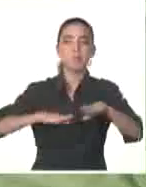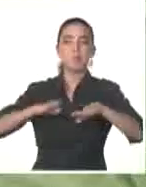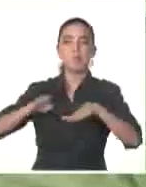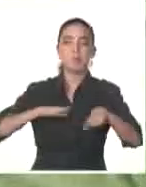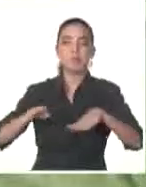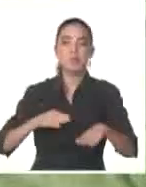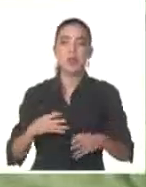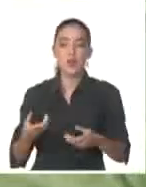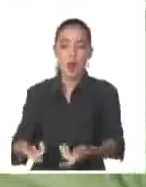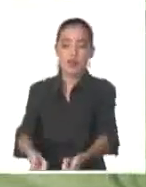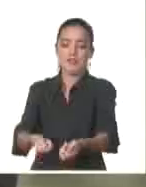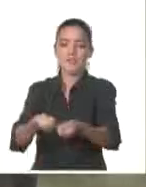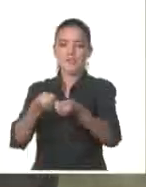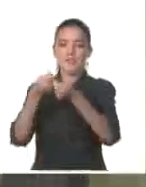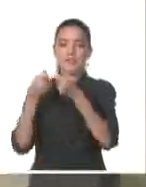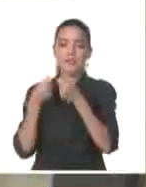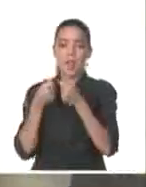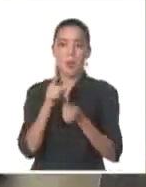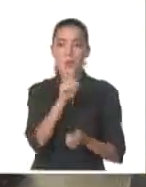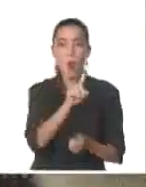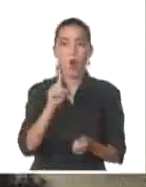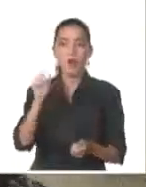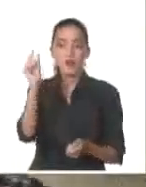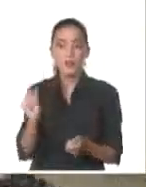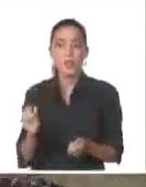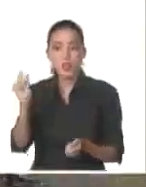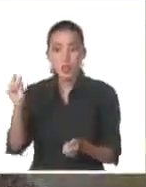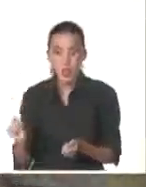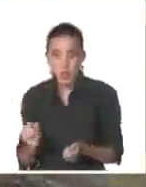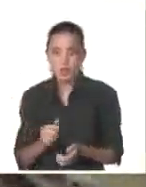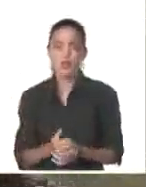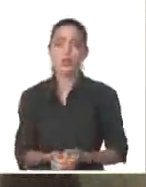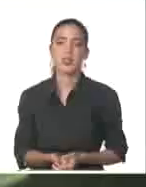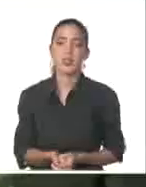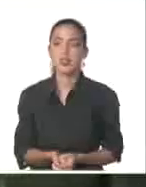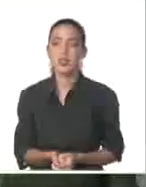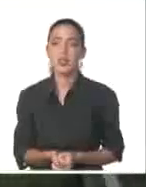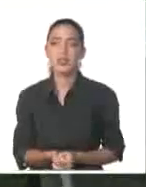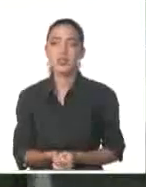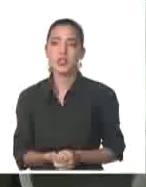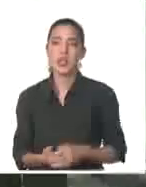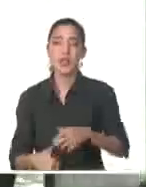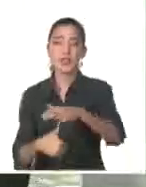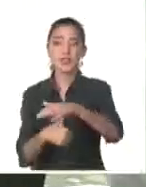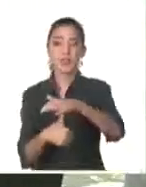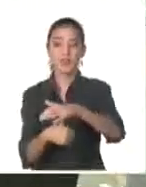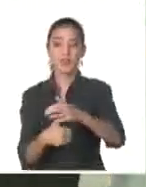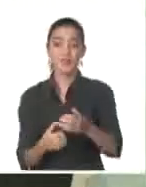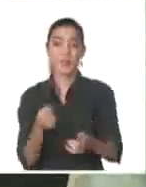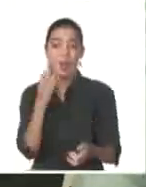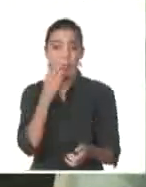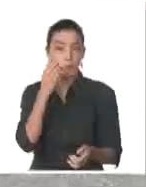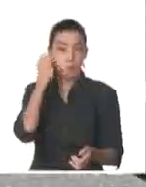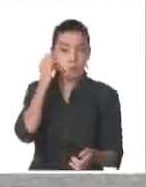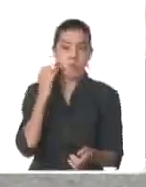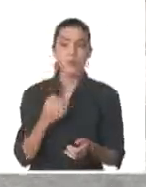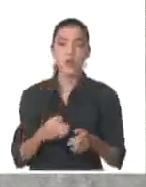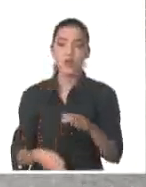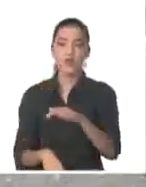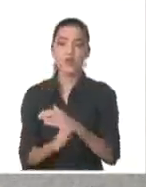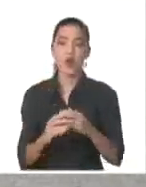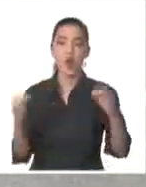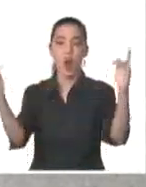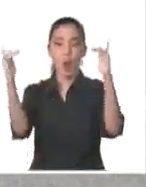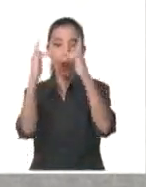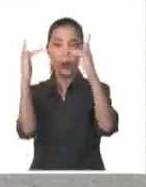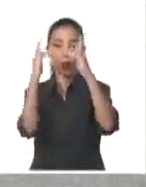un río crecido amarrado con sábana. Otro de los lugares a los que llegó Díaz-Canel y el equipo del gobierno nacional fue a uno de los puentes derribados por la fuerza de